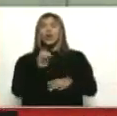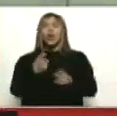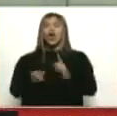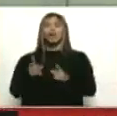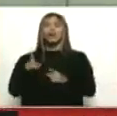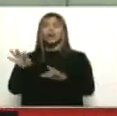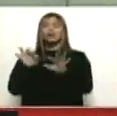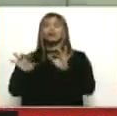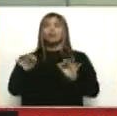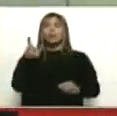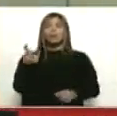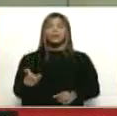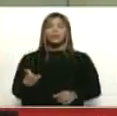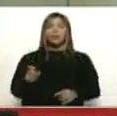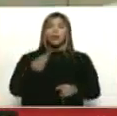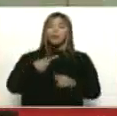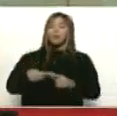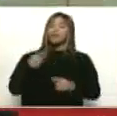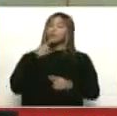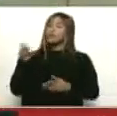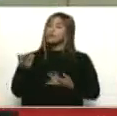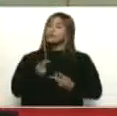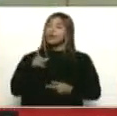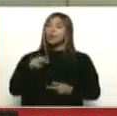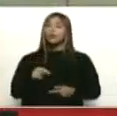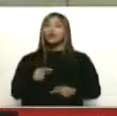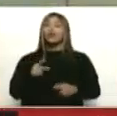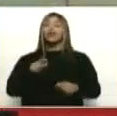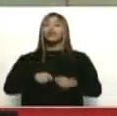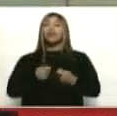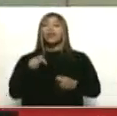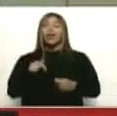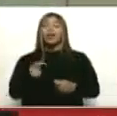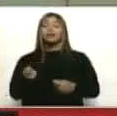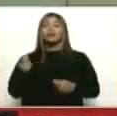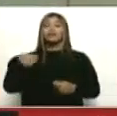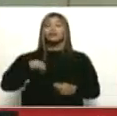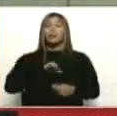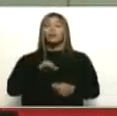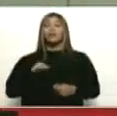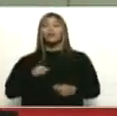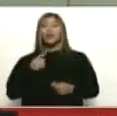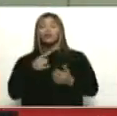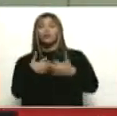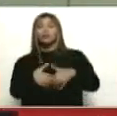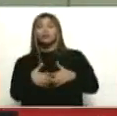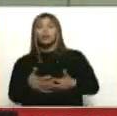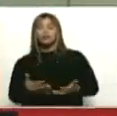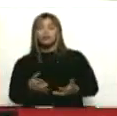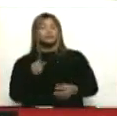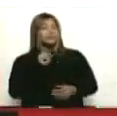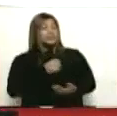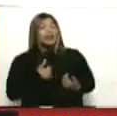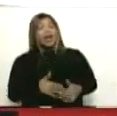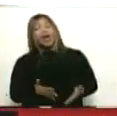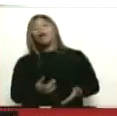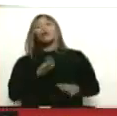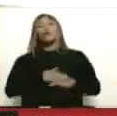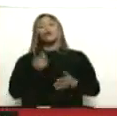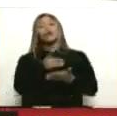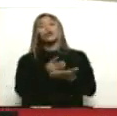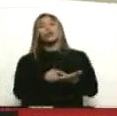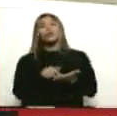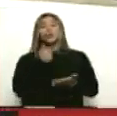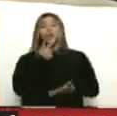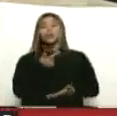personas, pero me está diciendo también y me está señalando que también afecta ese capital privado quizás de una empresa. Claro, porque